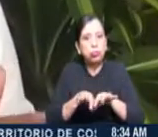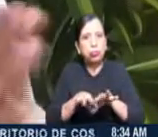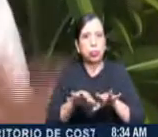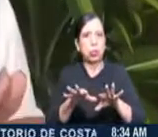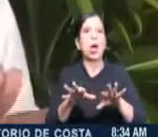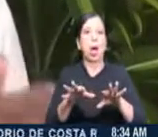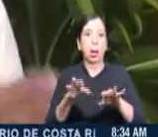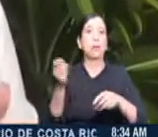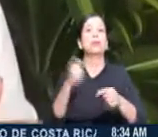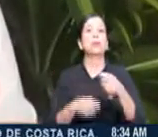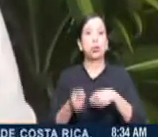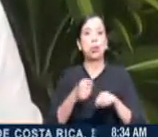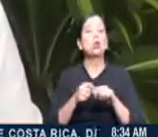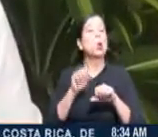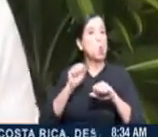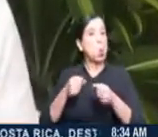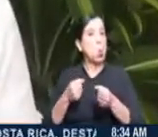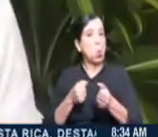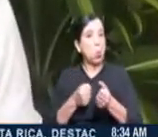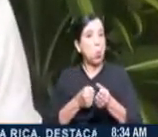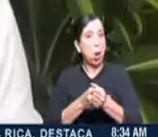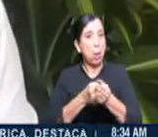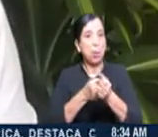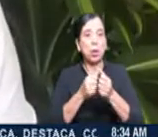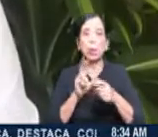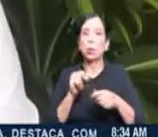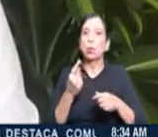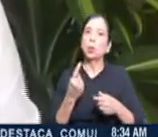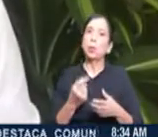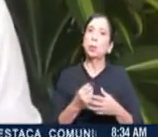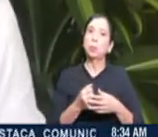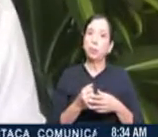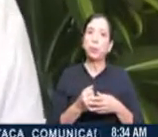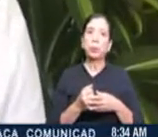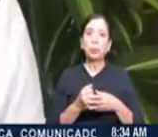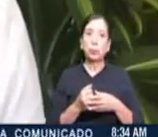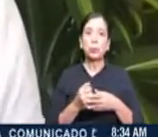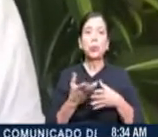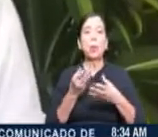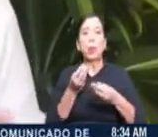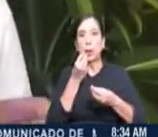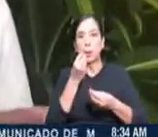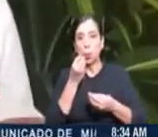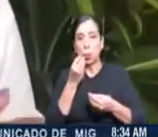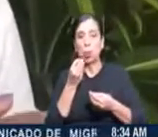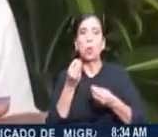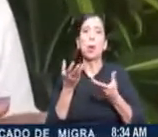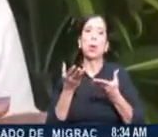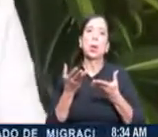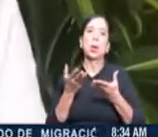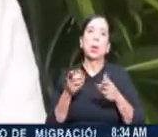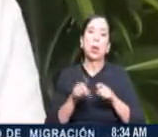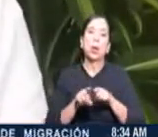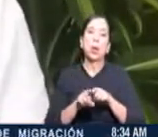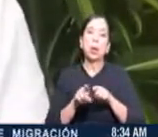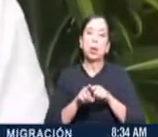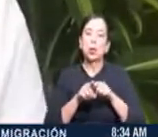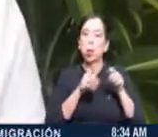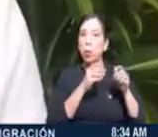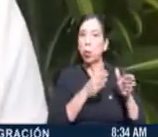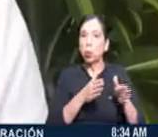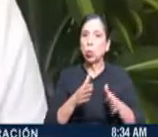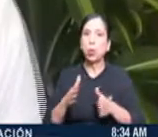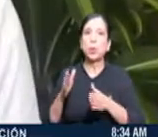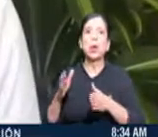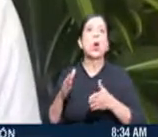proceso lo podemos asistir, no solamente para que sea un producto de consumo local, si logra cumplir con todo el protocolo puede